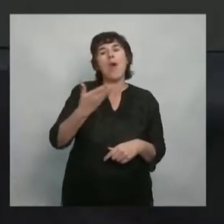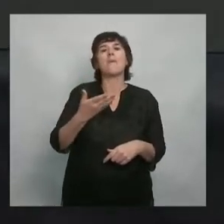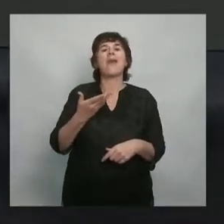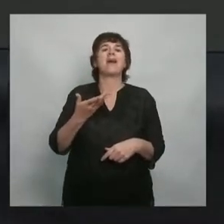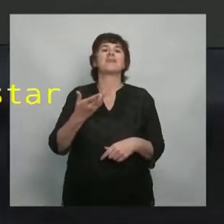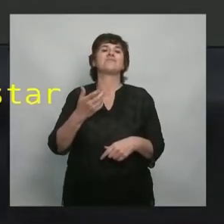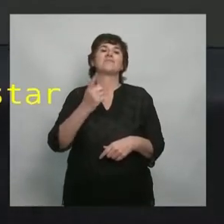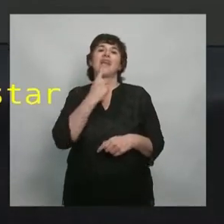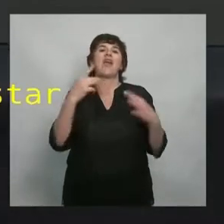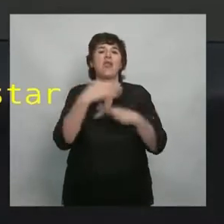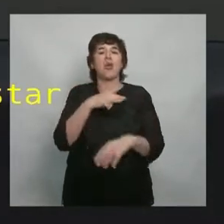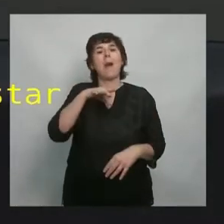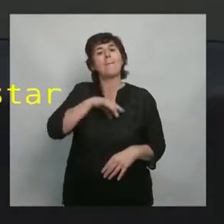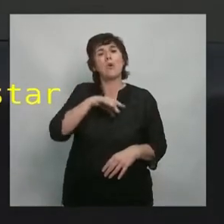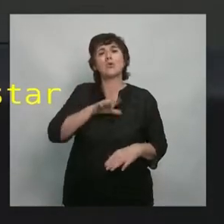ok?